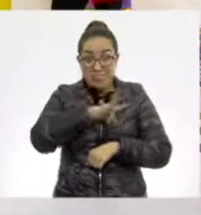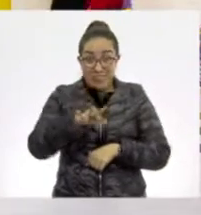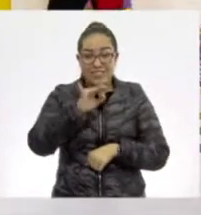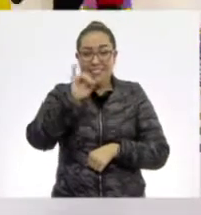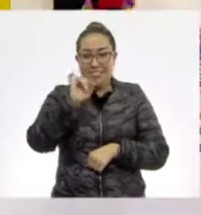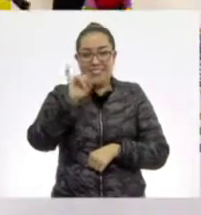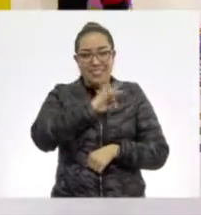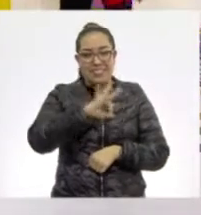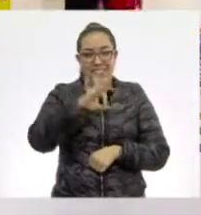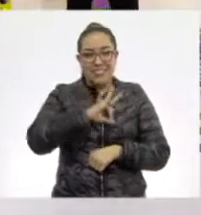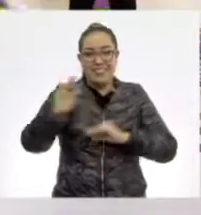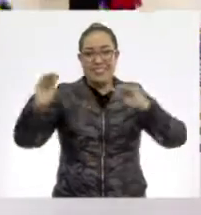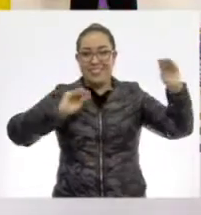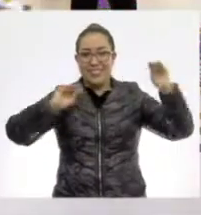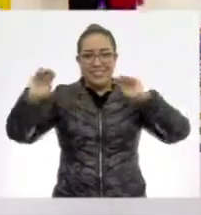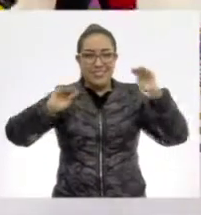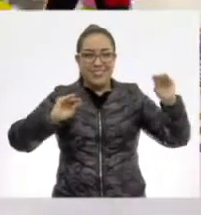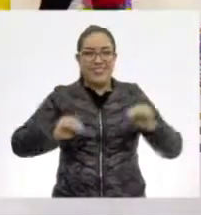Más rápido.